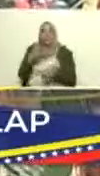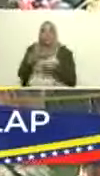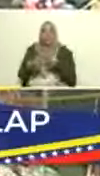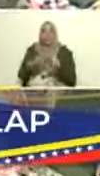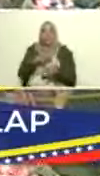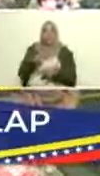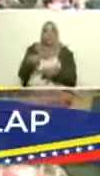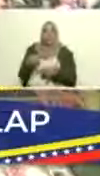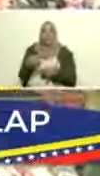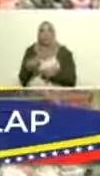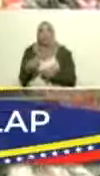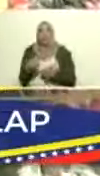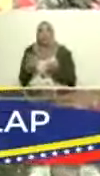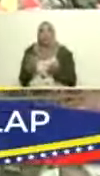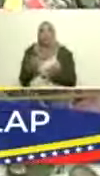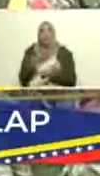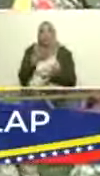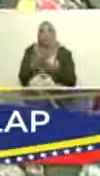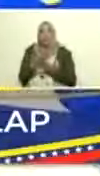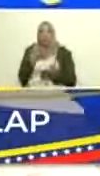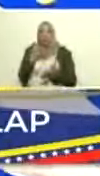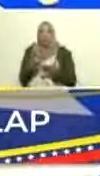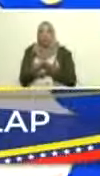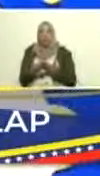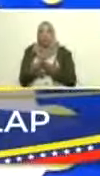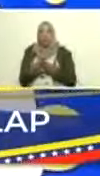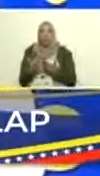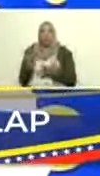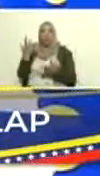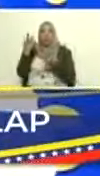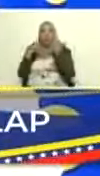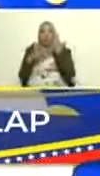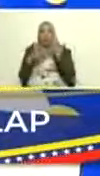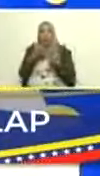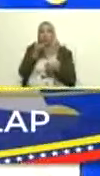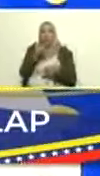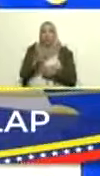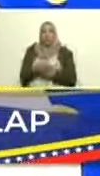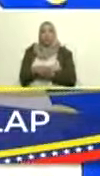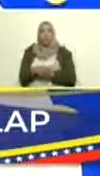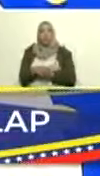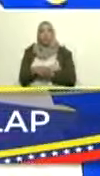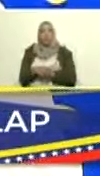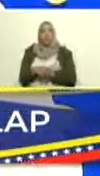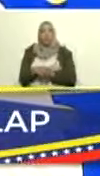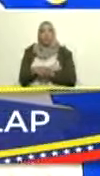Bueno, muchas gracias, mi comandante en jefe. Bueno, mire,